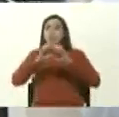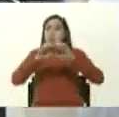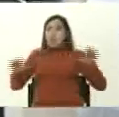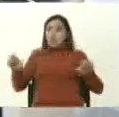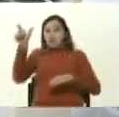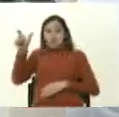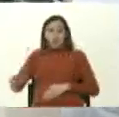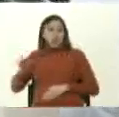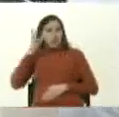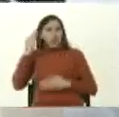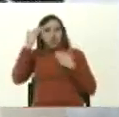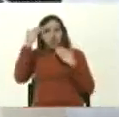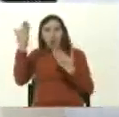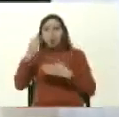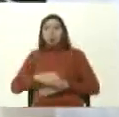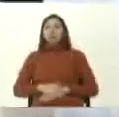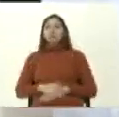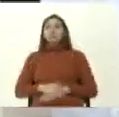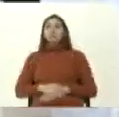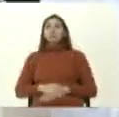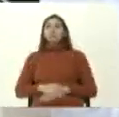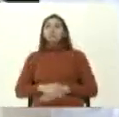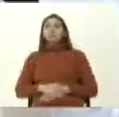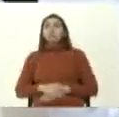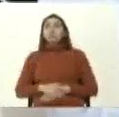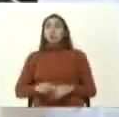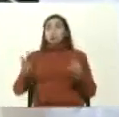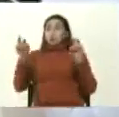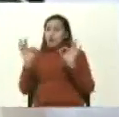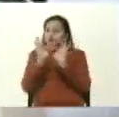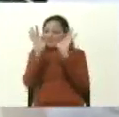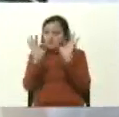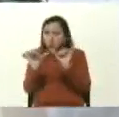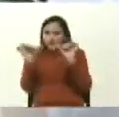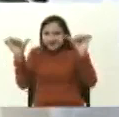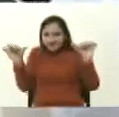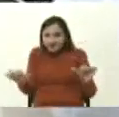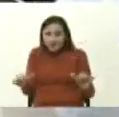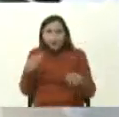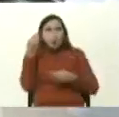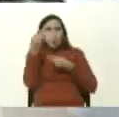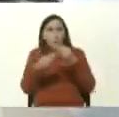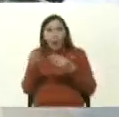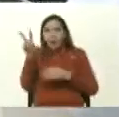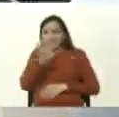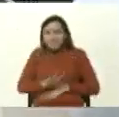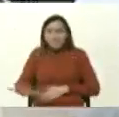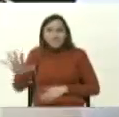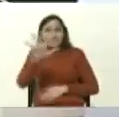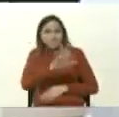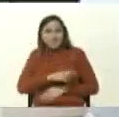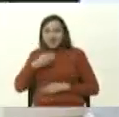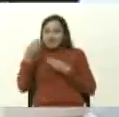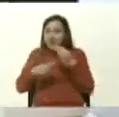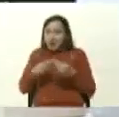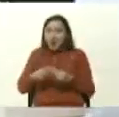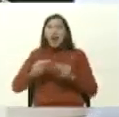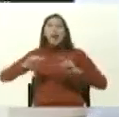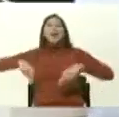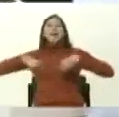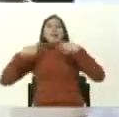Yelixa Santaella. Bueno, este es un nuevo mecanismo aplicado en todo el país, es algo totalmente